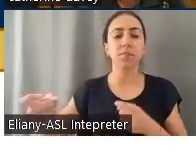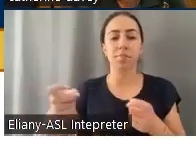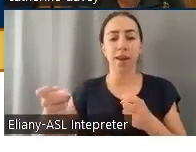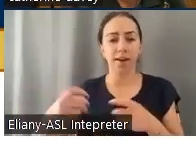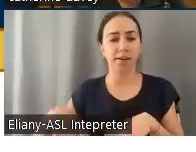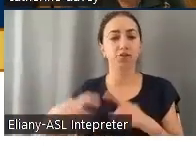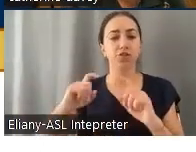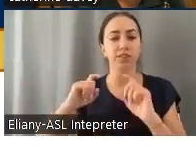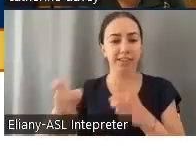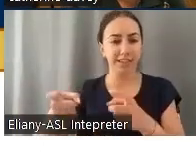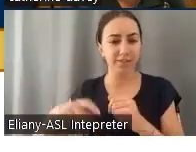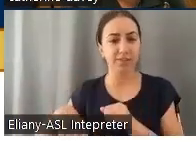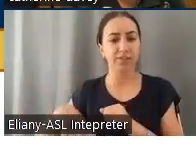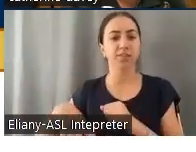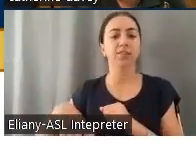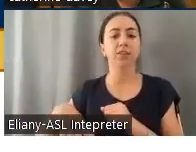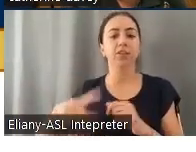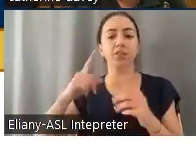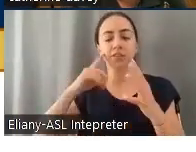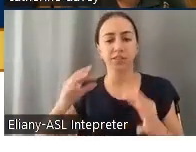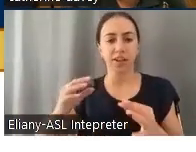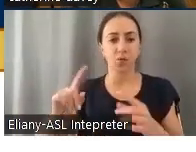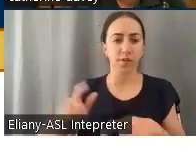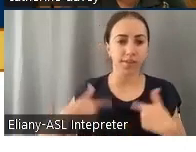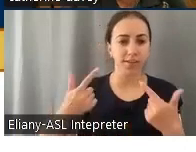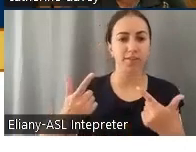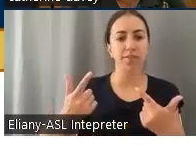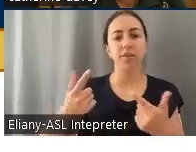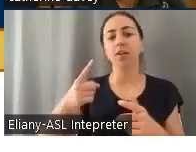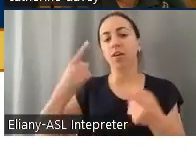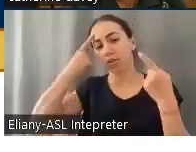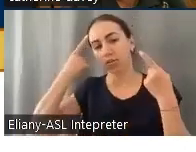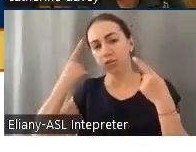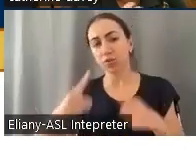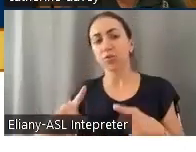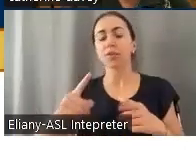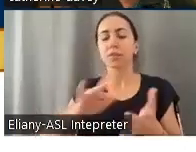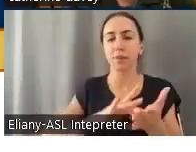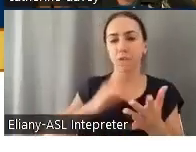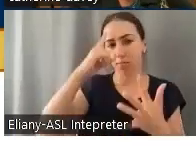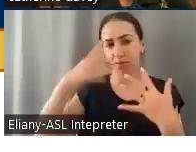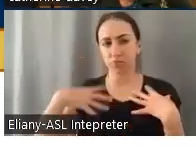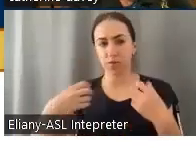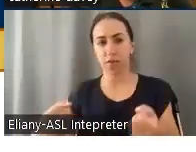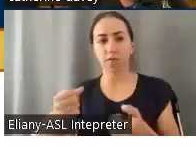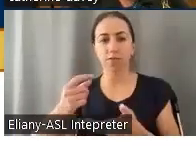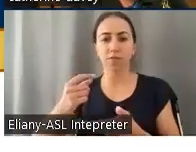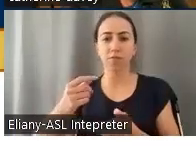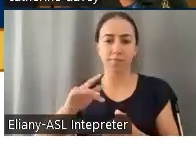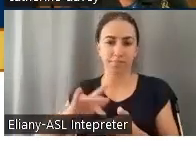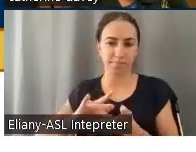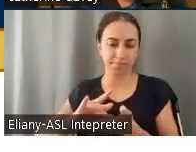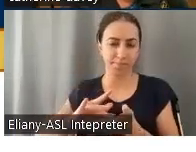tenemos que ayudar. Por ejemplo, manejar una propiedad o hacer, por ejemplo, determinar la residencia,